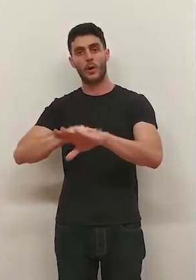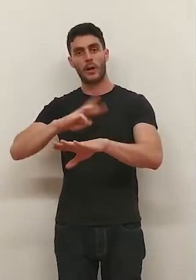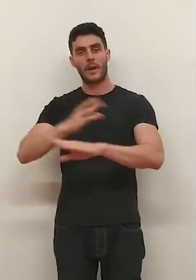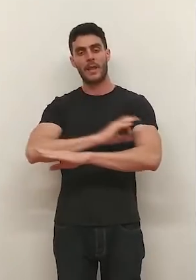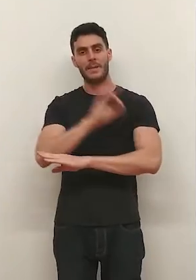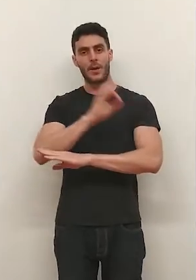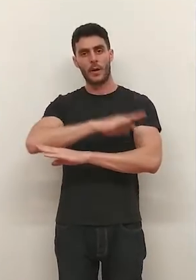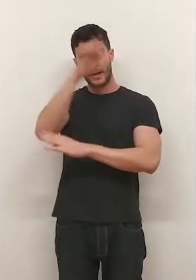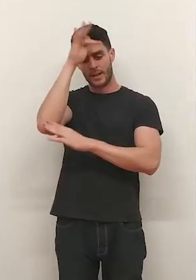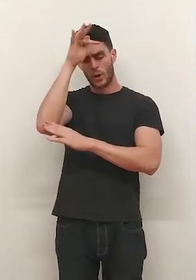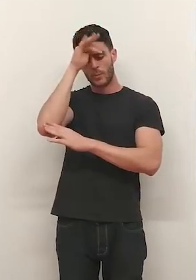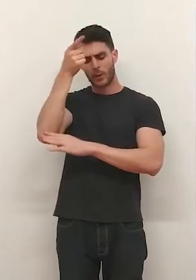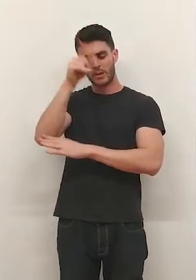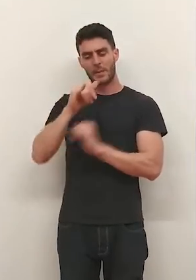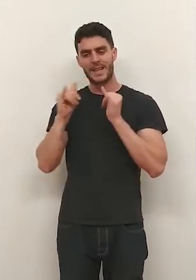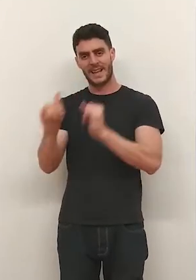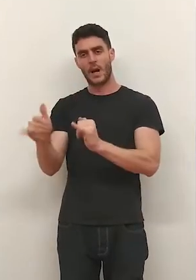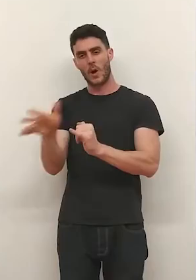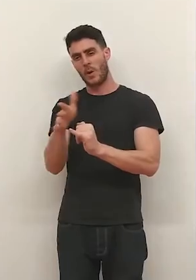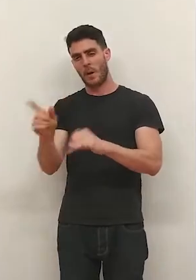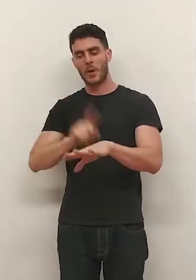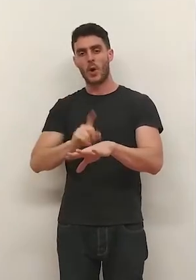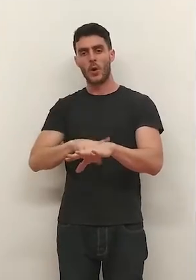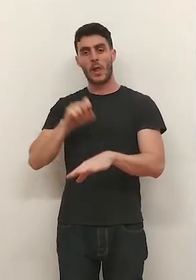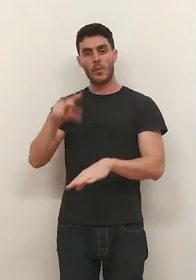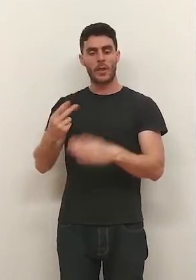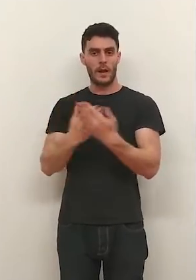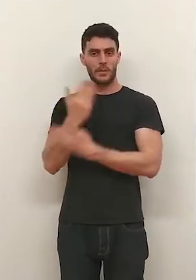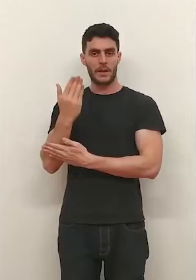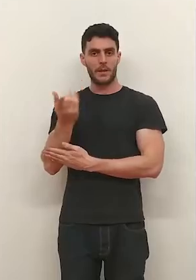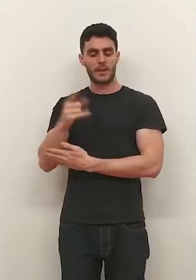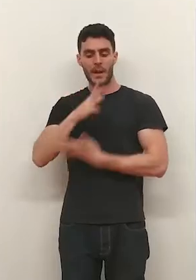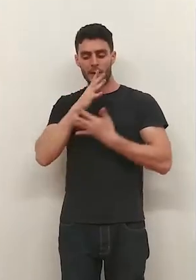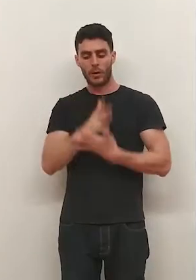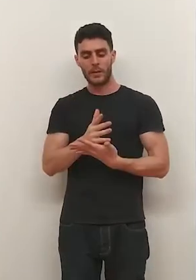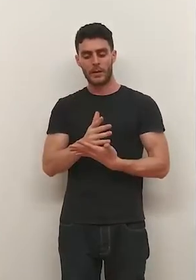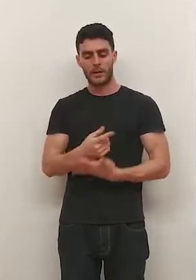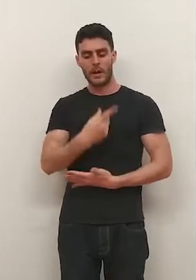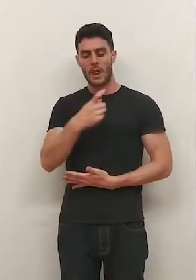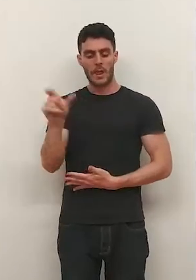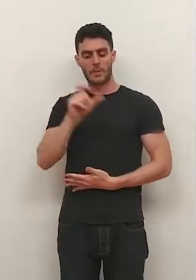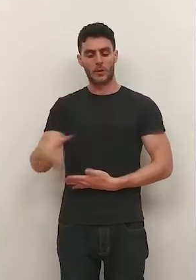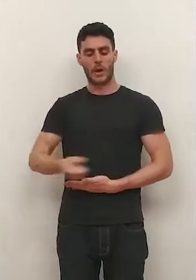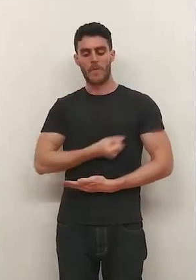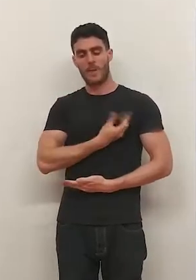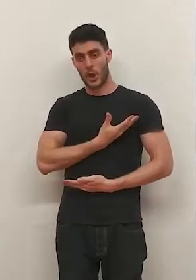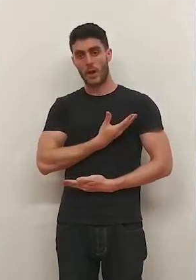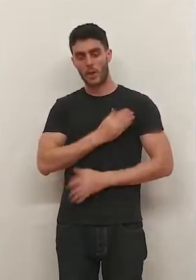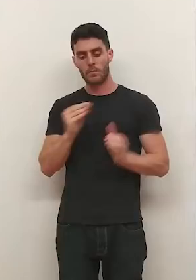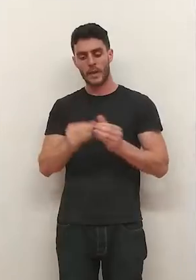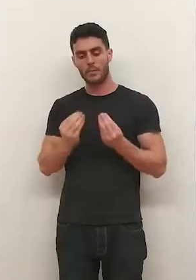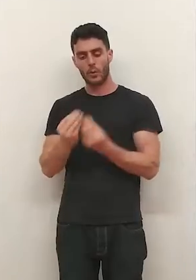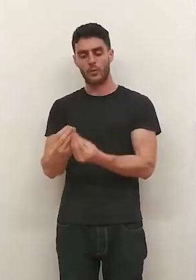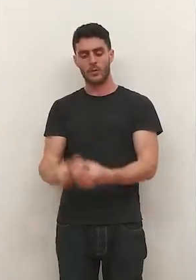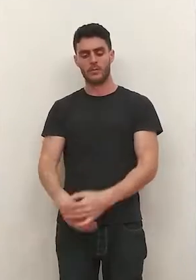3 de la madrugada del domingo y llegará a su destino hacia las 12 del mediodía. Por el momento, algo más de 100 aficionados acompañarán al